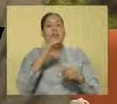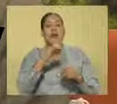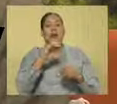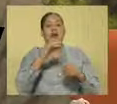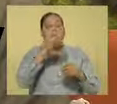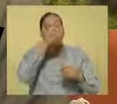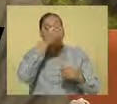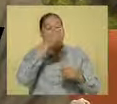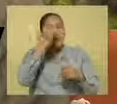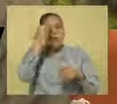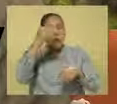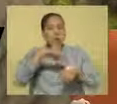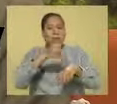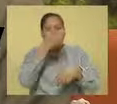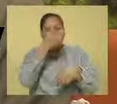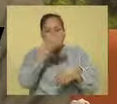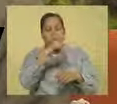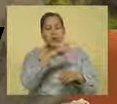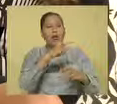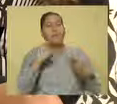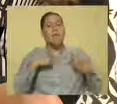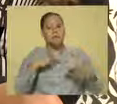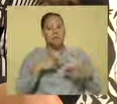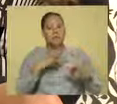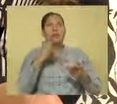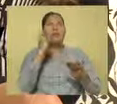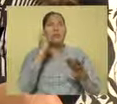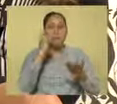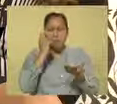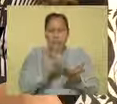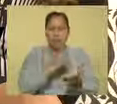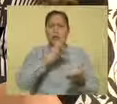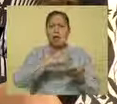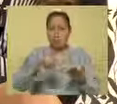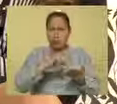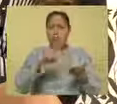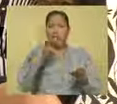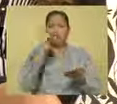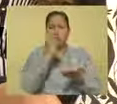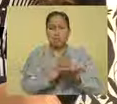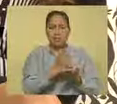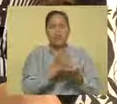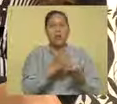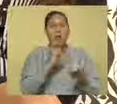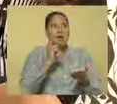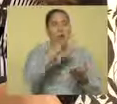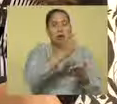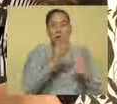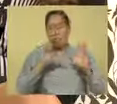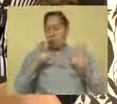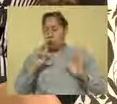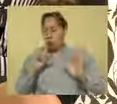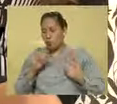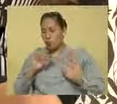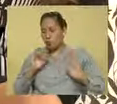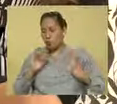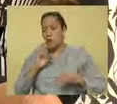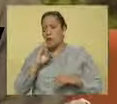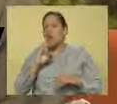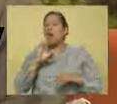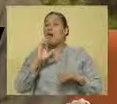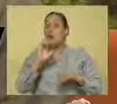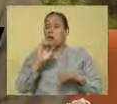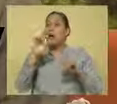la confianza del consumidor, que crezca la confianza del consumidor, que es no solamente lo que vayamos a comprar en